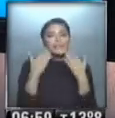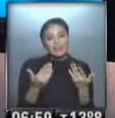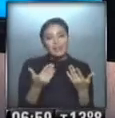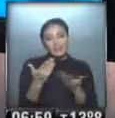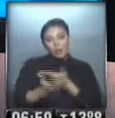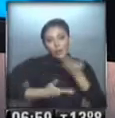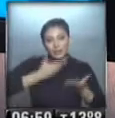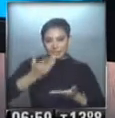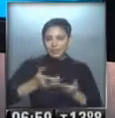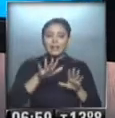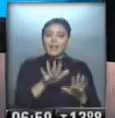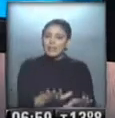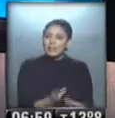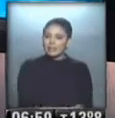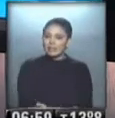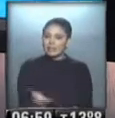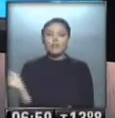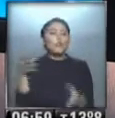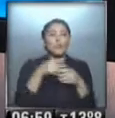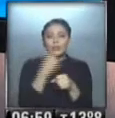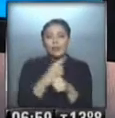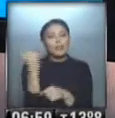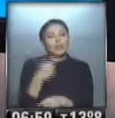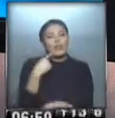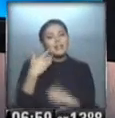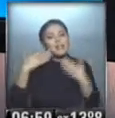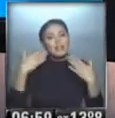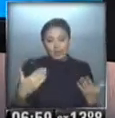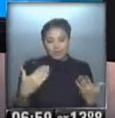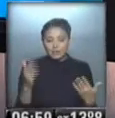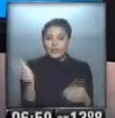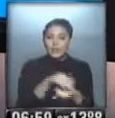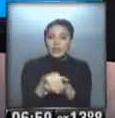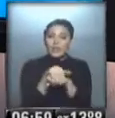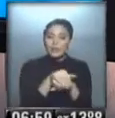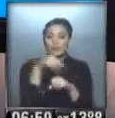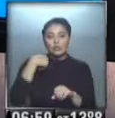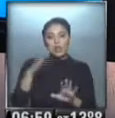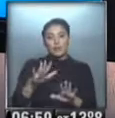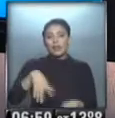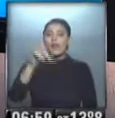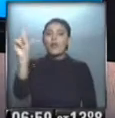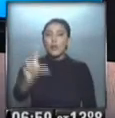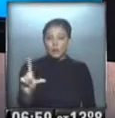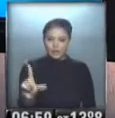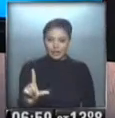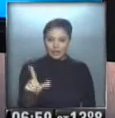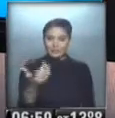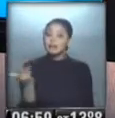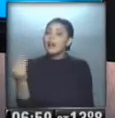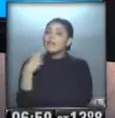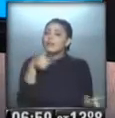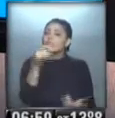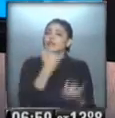por compartir, por estar con nosotros. Todo el equipo se lo agradece. Y queridísimos amigos, los esperamos el lunes. A ver